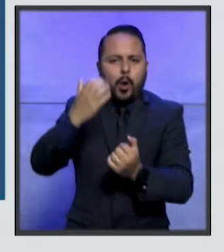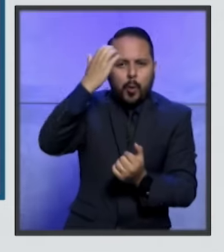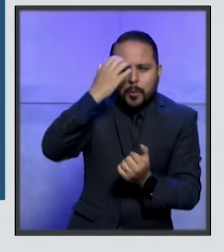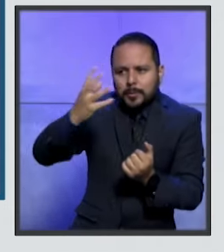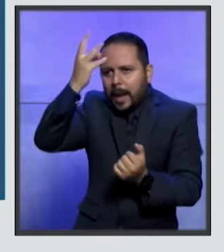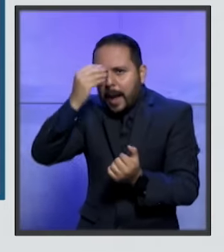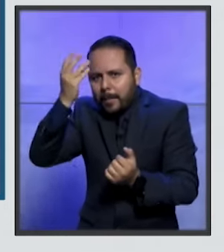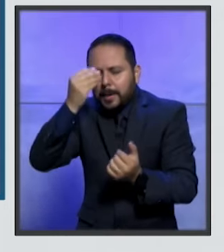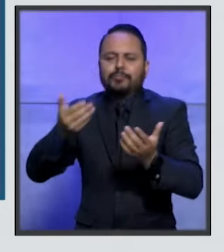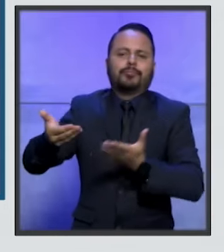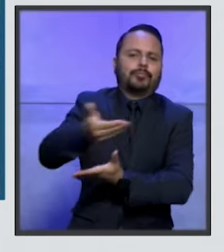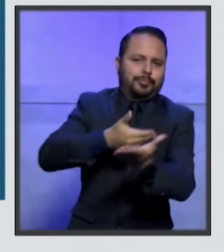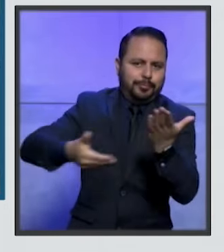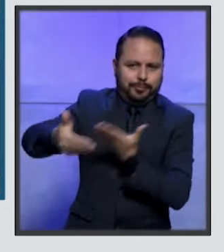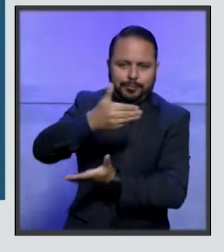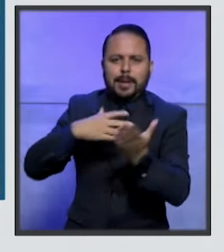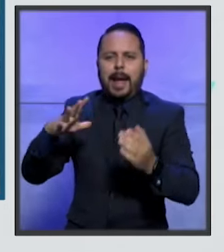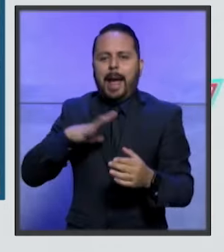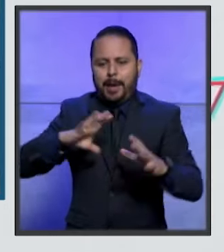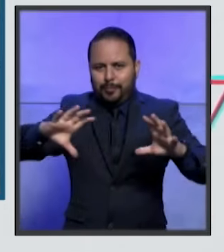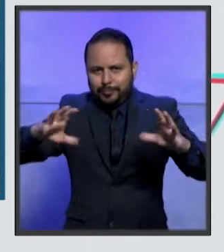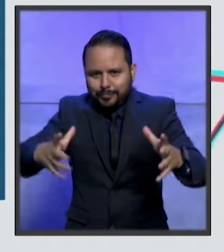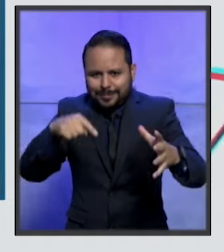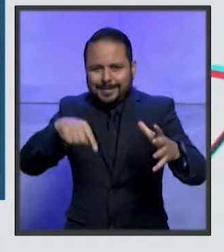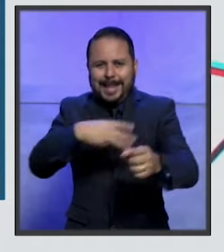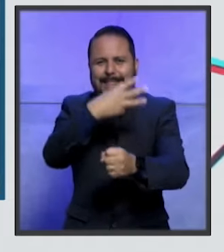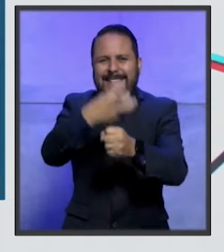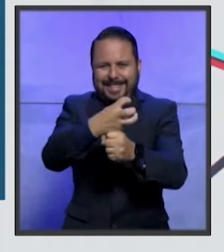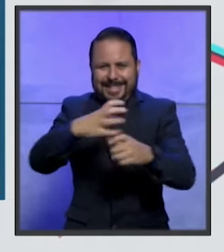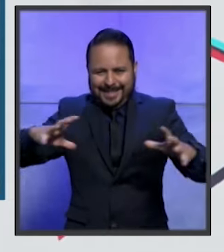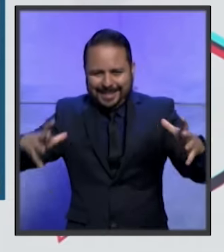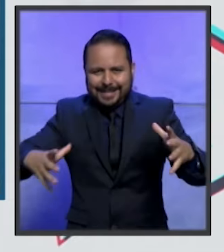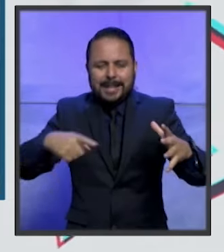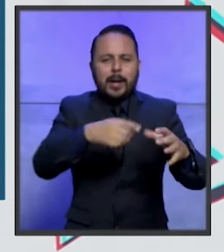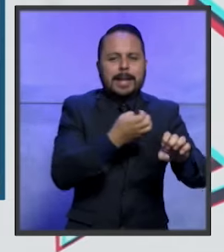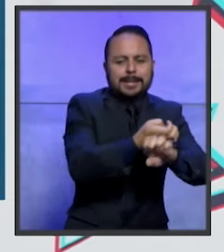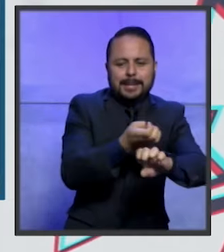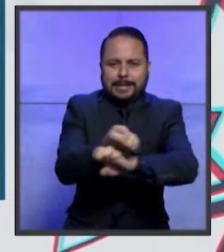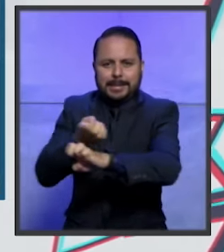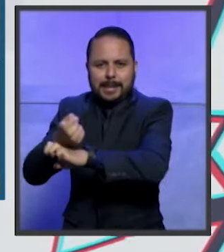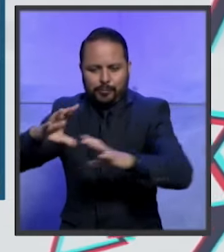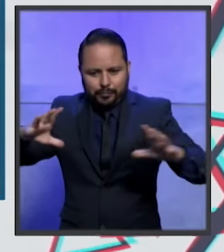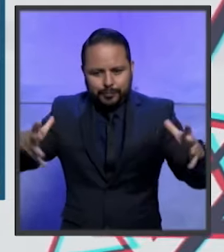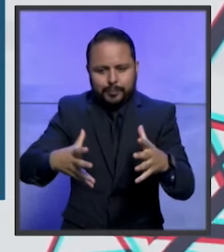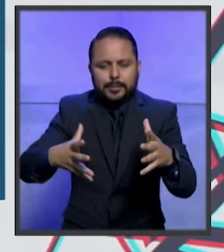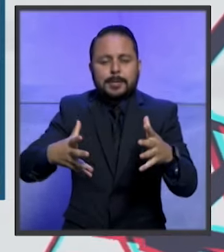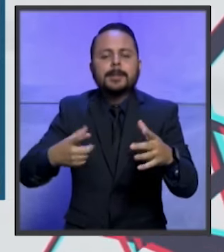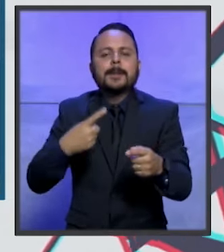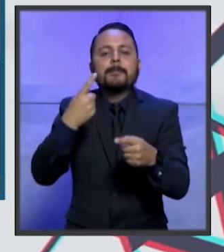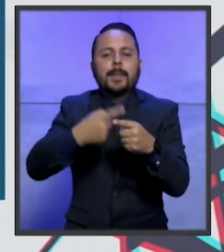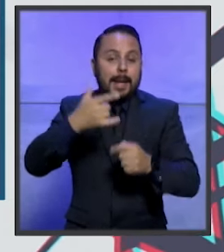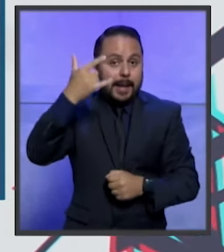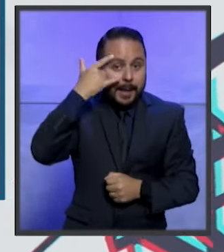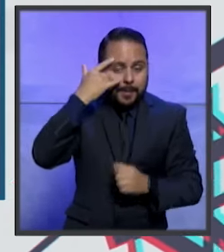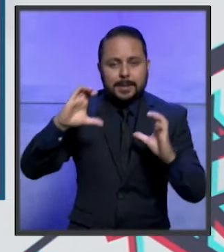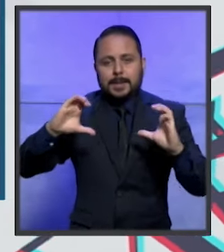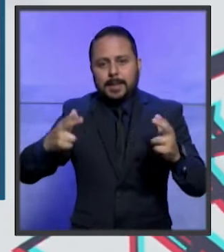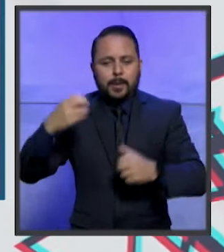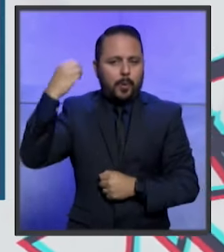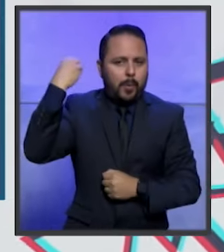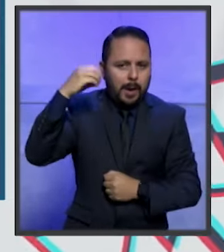conocimientos en materia electoral de las entidades que conforman la tercera circunscripción plurinominal me refiero a